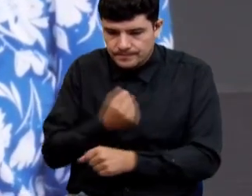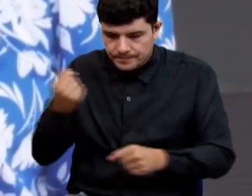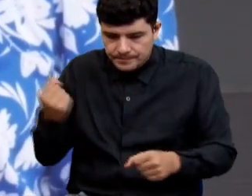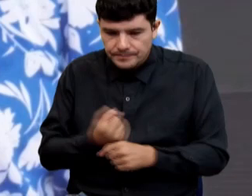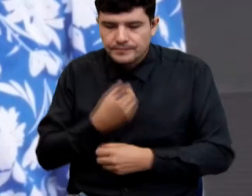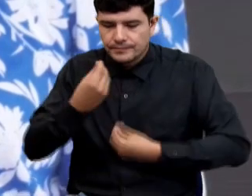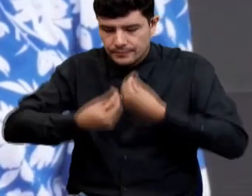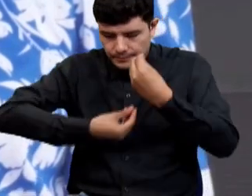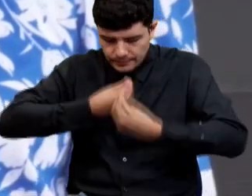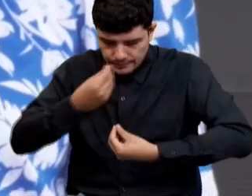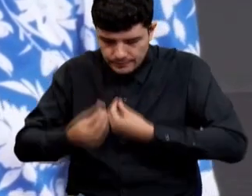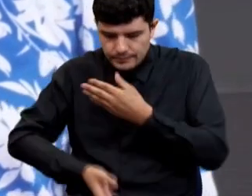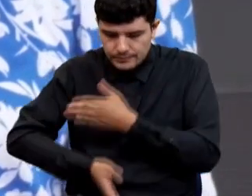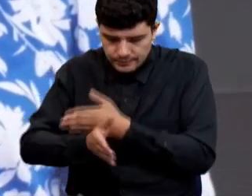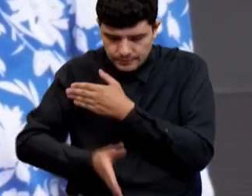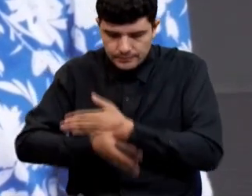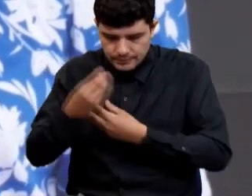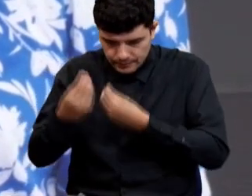vamos a seguir realizando